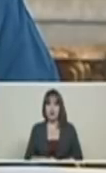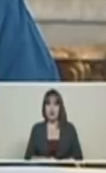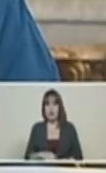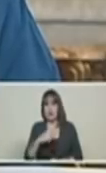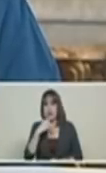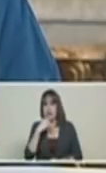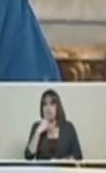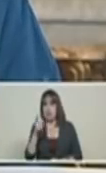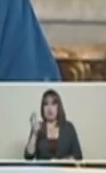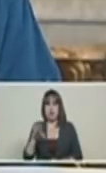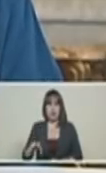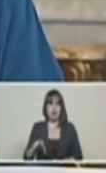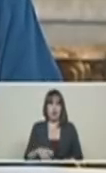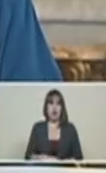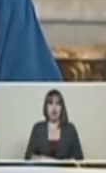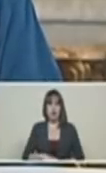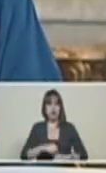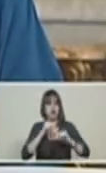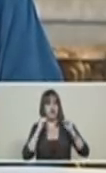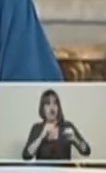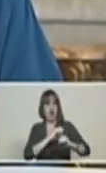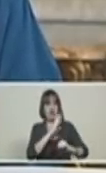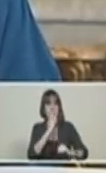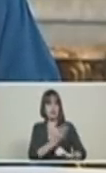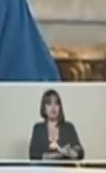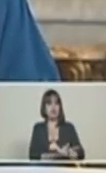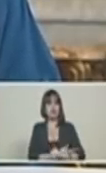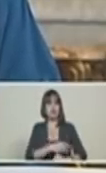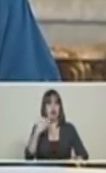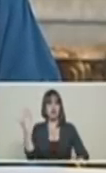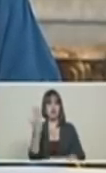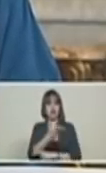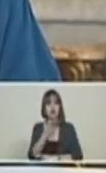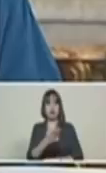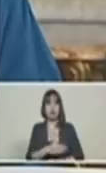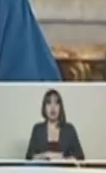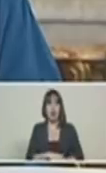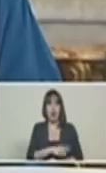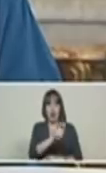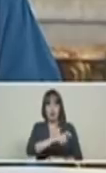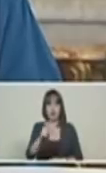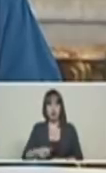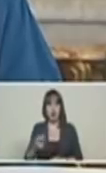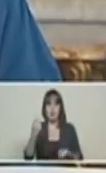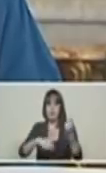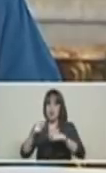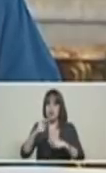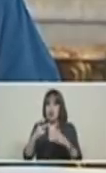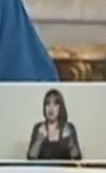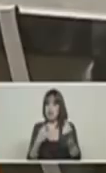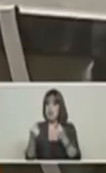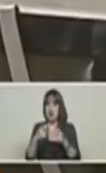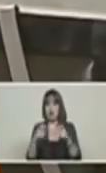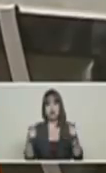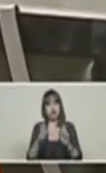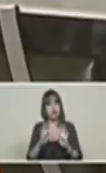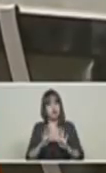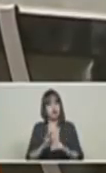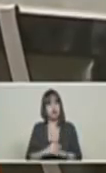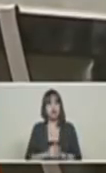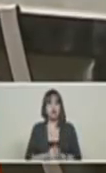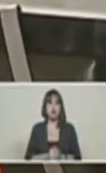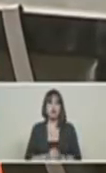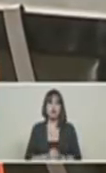Biscucuy, de manera fiera vamos a castigarlo. ¿Ah? Como dicen los biscocuyanos y las biscocuyanas.